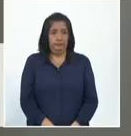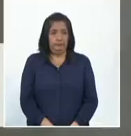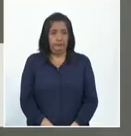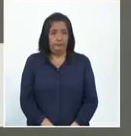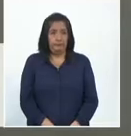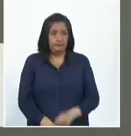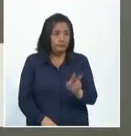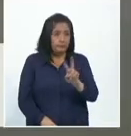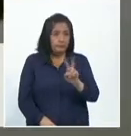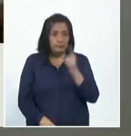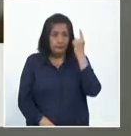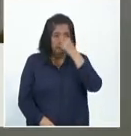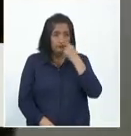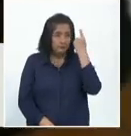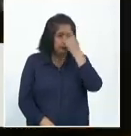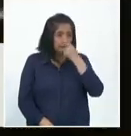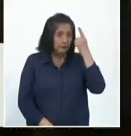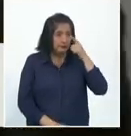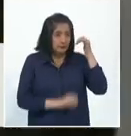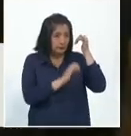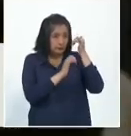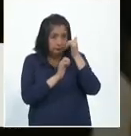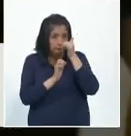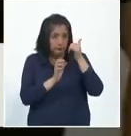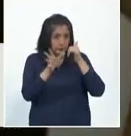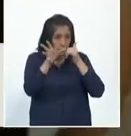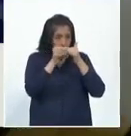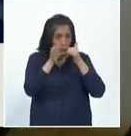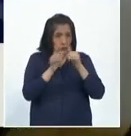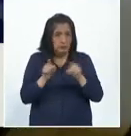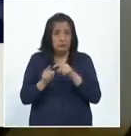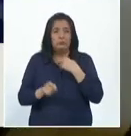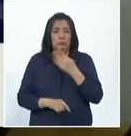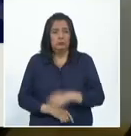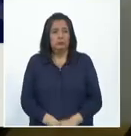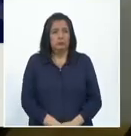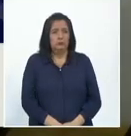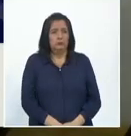Sus rostros fueron captados plenamente por las cámaras, además de sus voces.